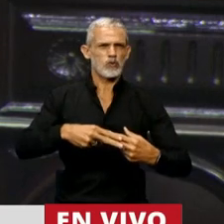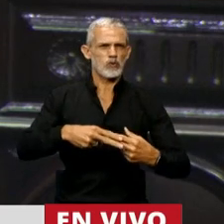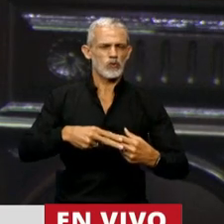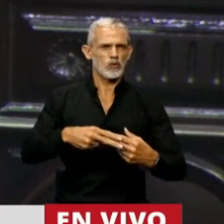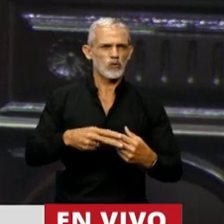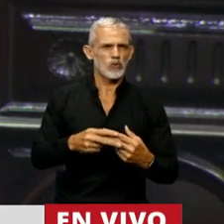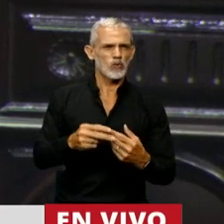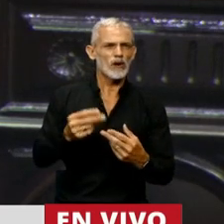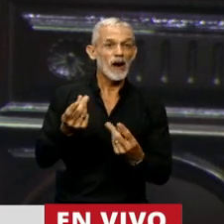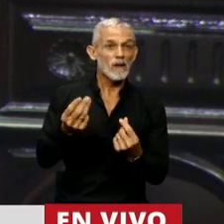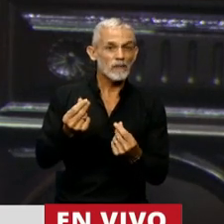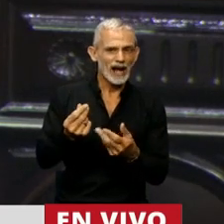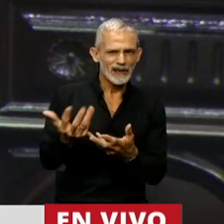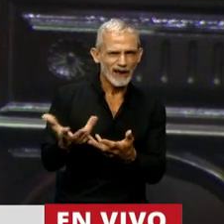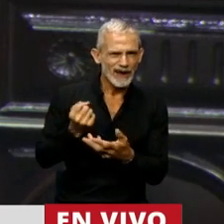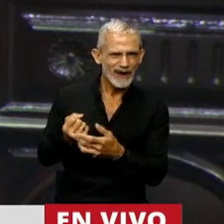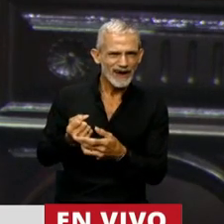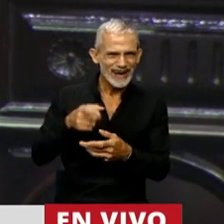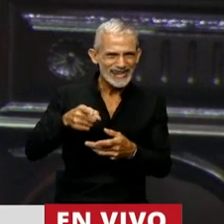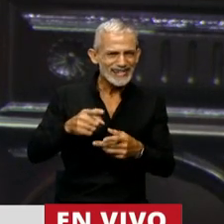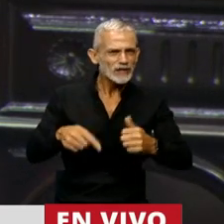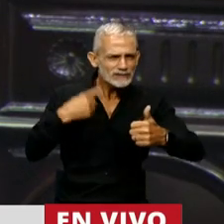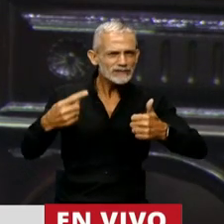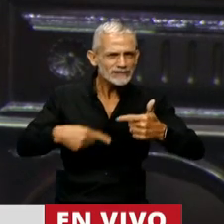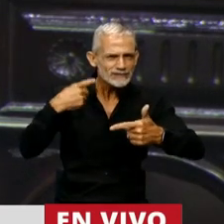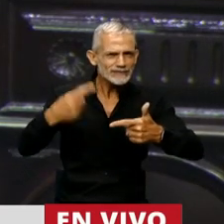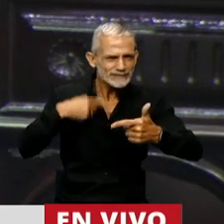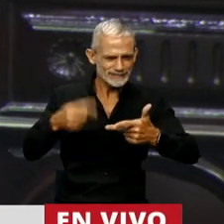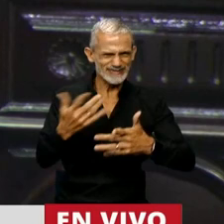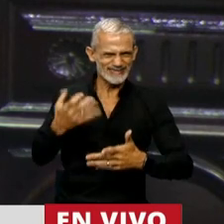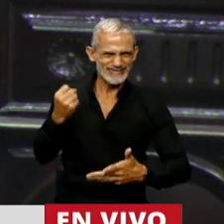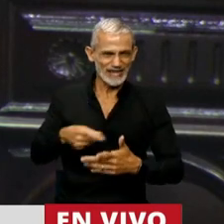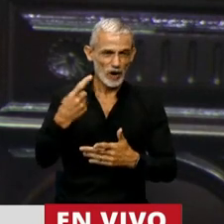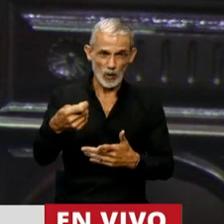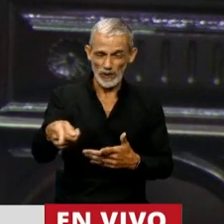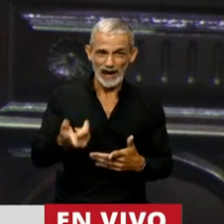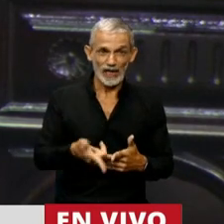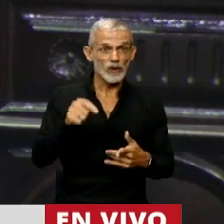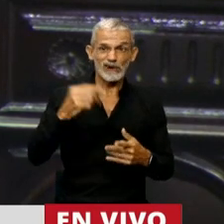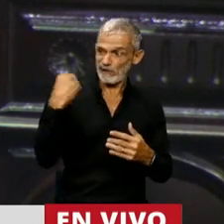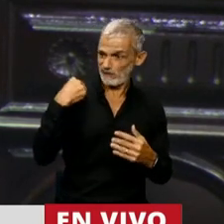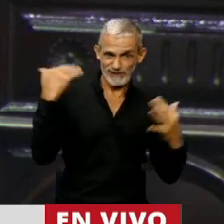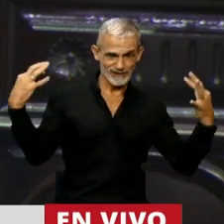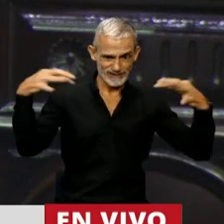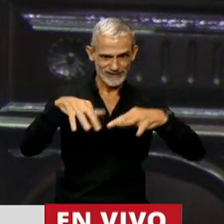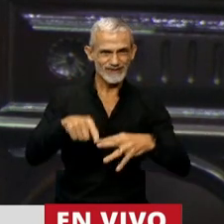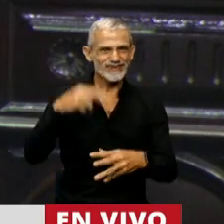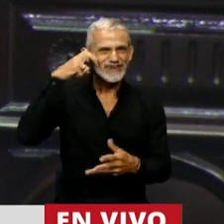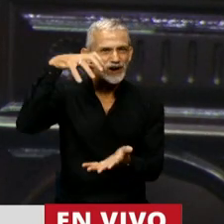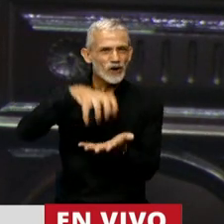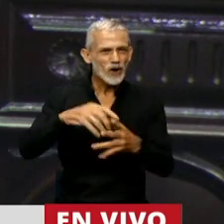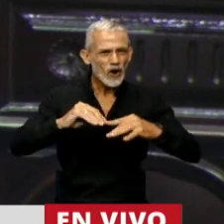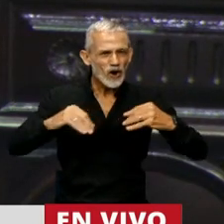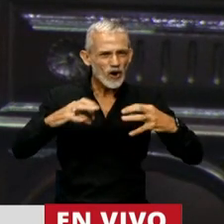saquear el bolsillo de los jubilados de manera sistemática. Y hoy nos convocan a este recinto